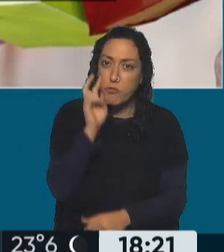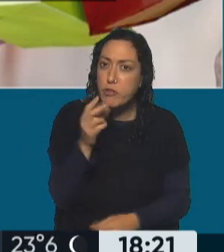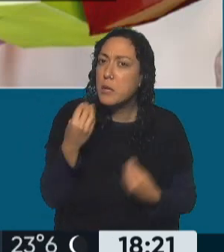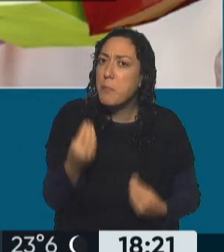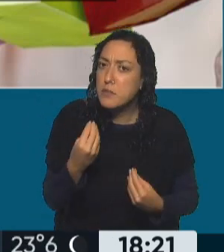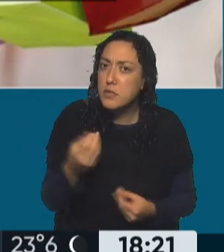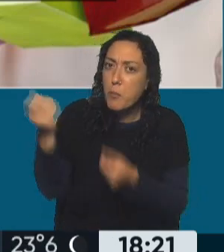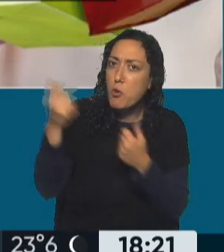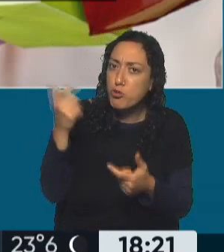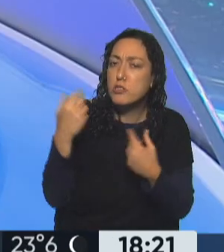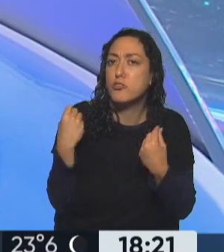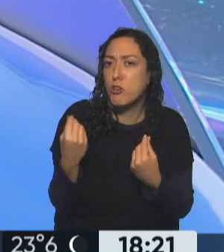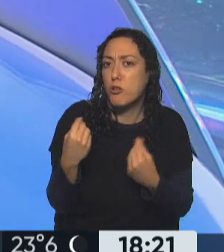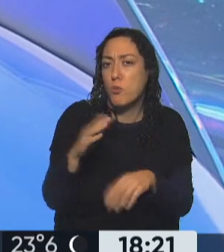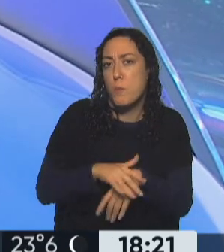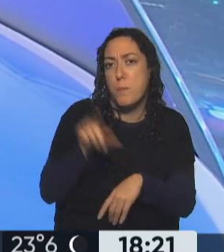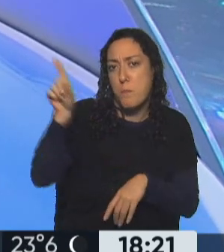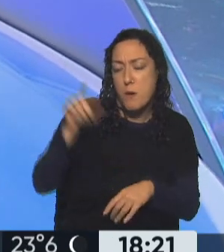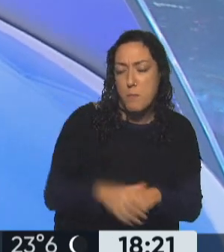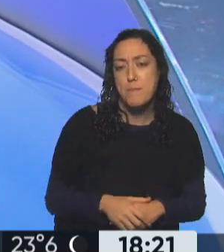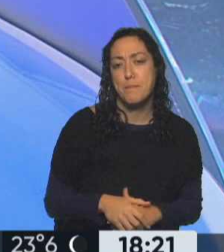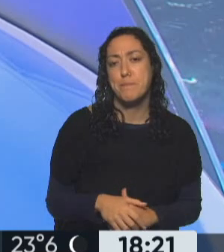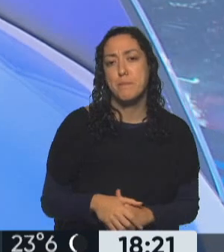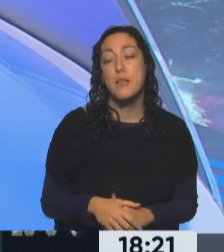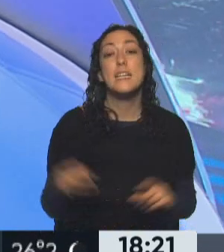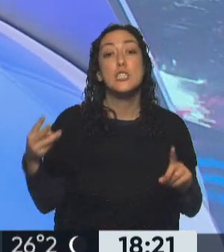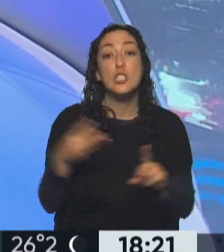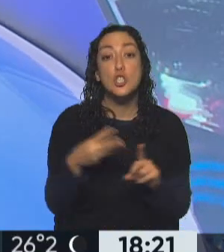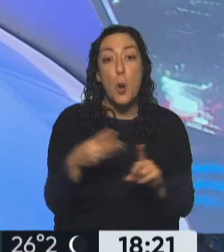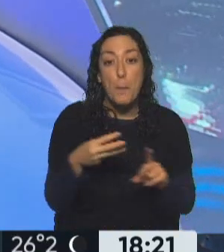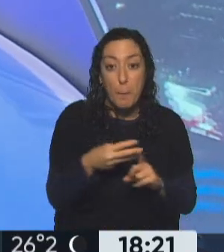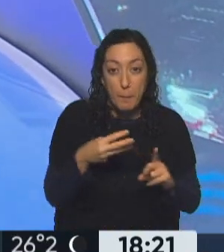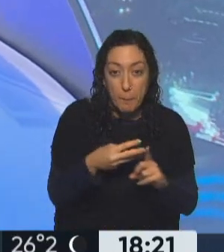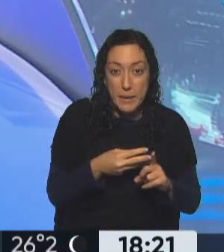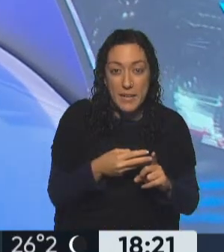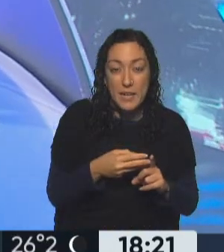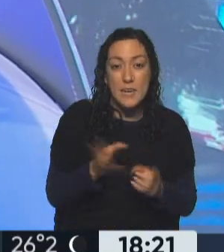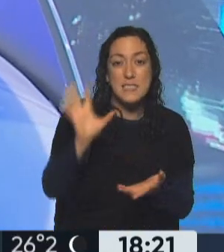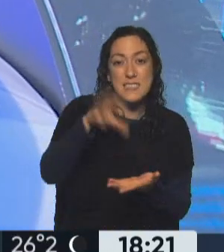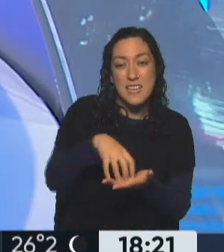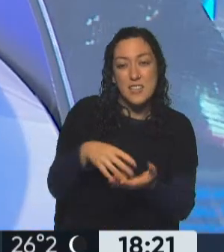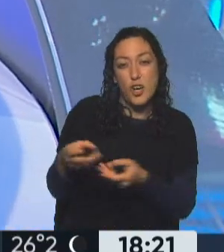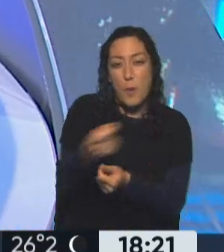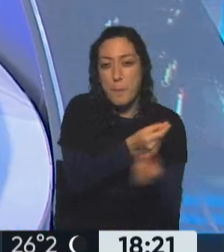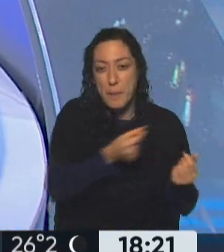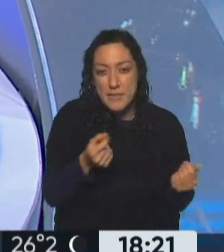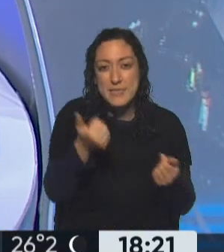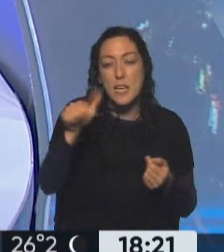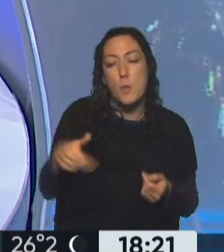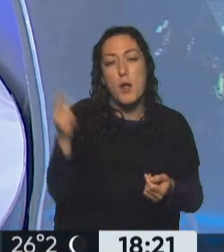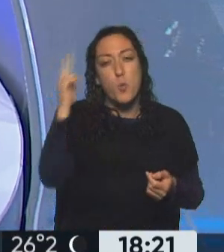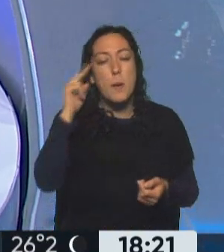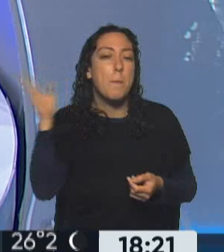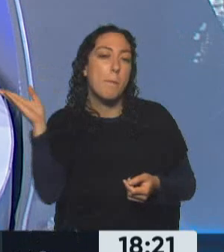precios de importación, ¿no? Claro. No a nosotros. Acá vemos, estos son los shopping, ¿no? Centros de compra, 6,9%. Bueno,